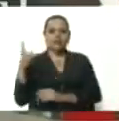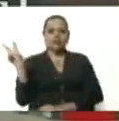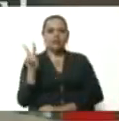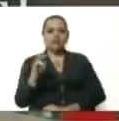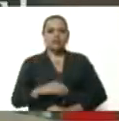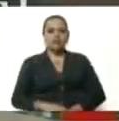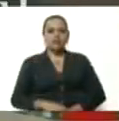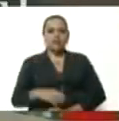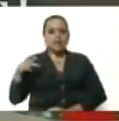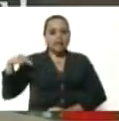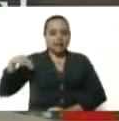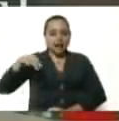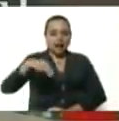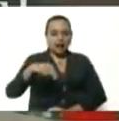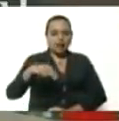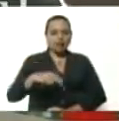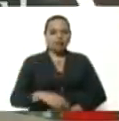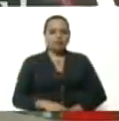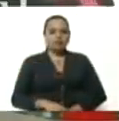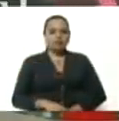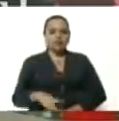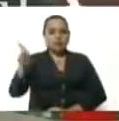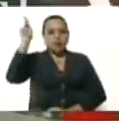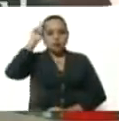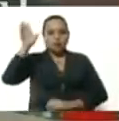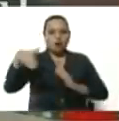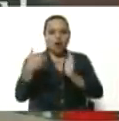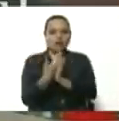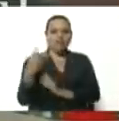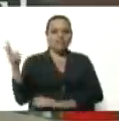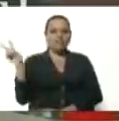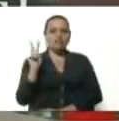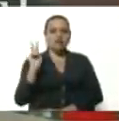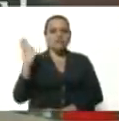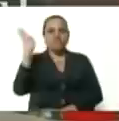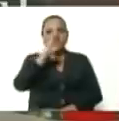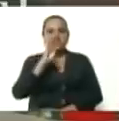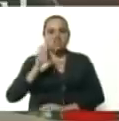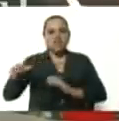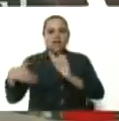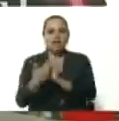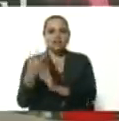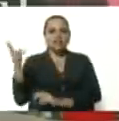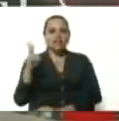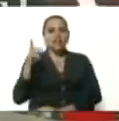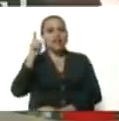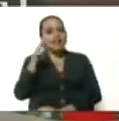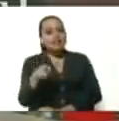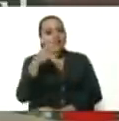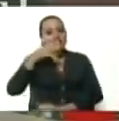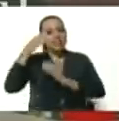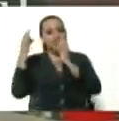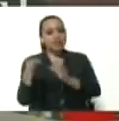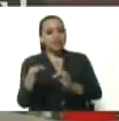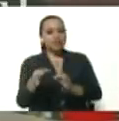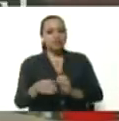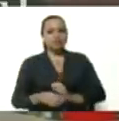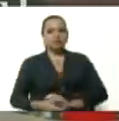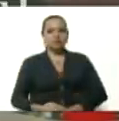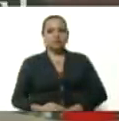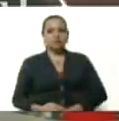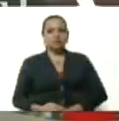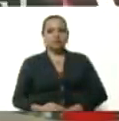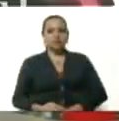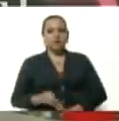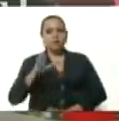el camino de Perú hacia Venezuela, en el camino de Brasil hacia Venezuela, ¿ves? Esa es la verdad. De los que